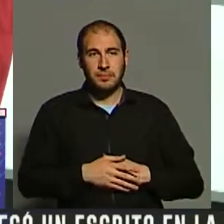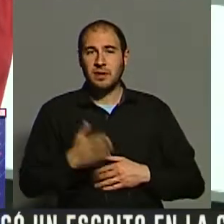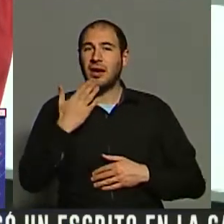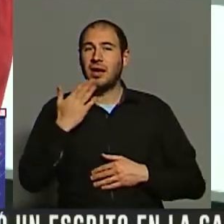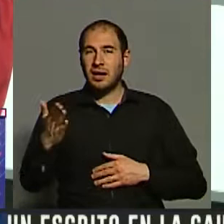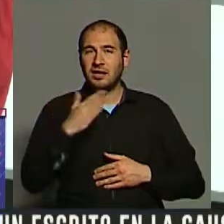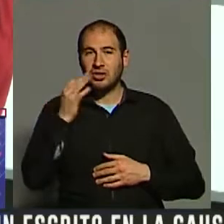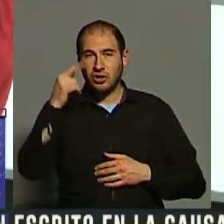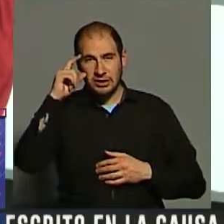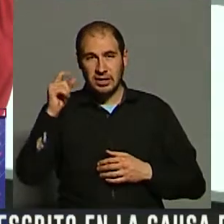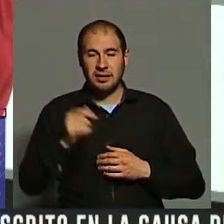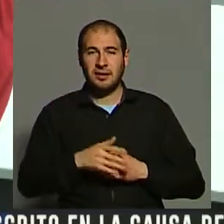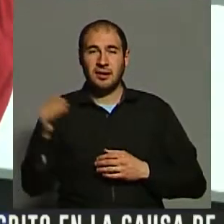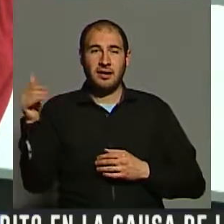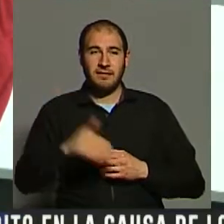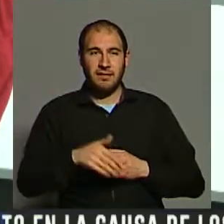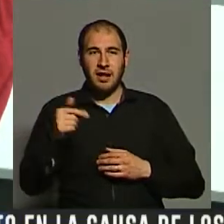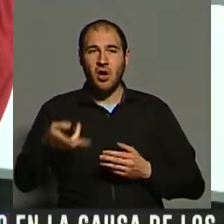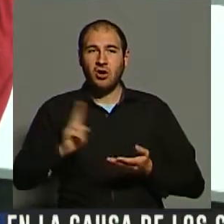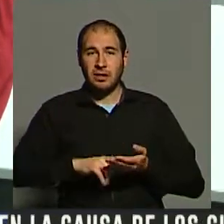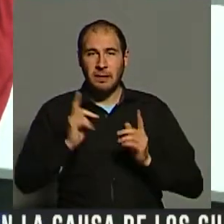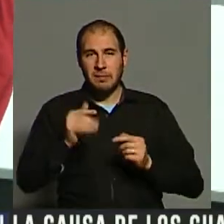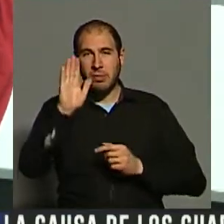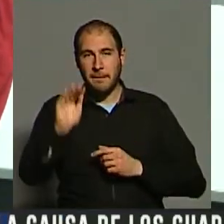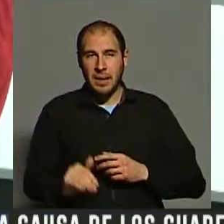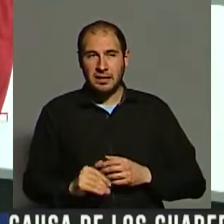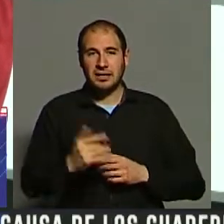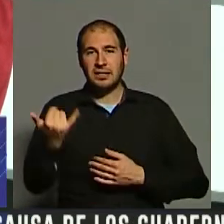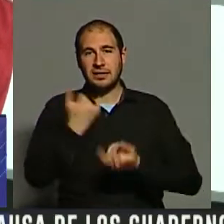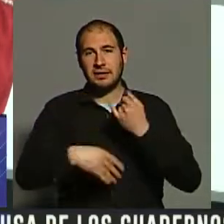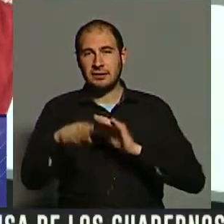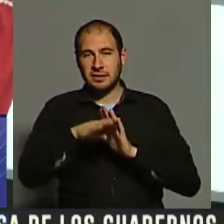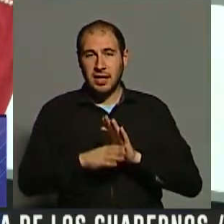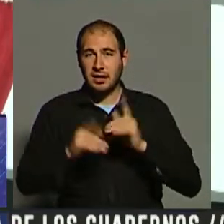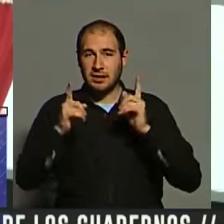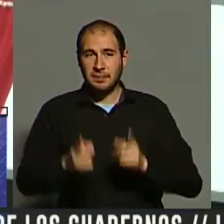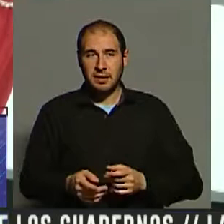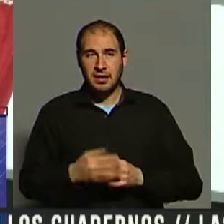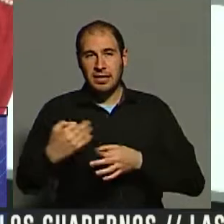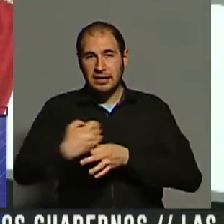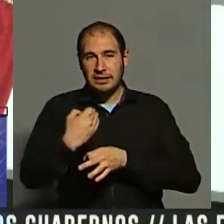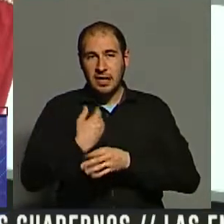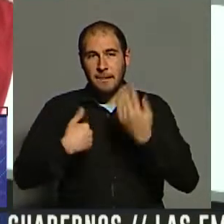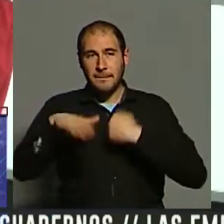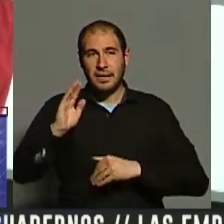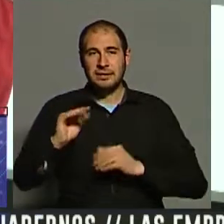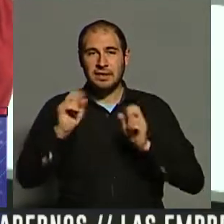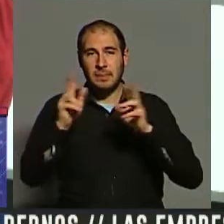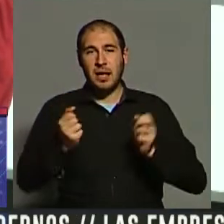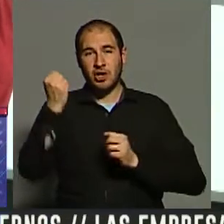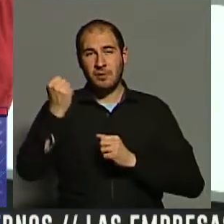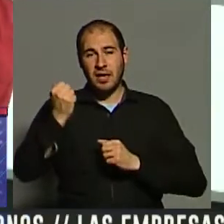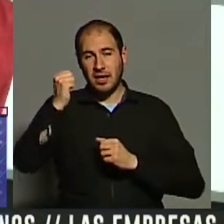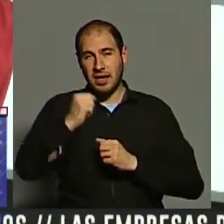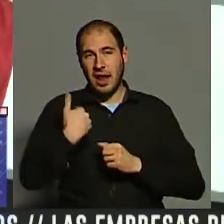muchísimas gracias jose por estar con nosotros nuevamente como cada martes dándonos detalles y sobre todo enseñándonos más sobre la economía no